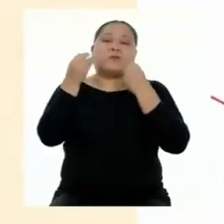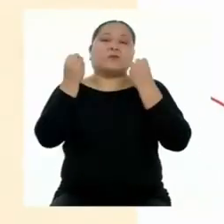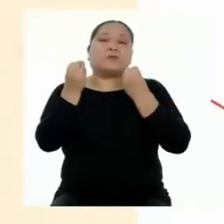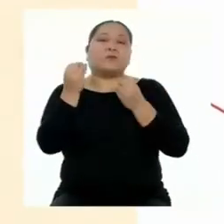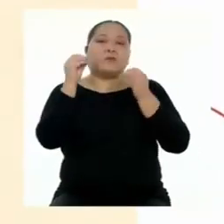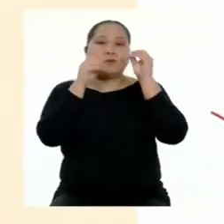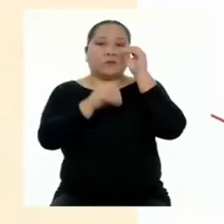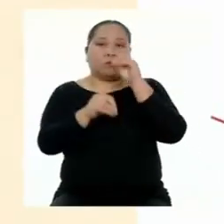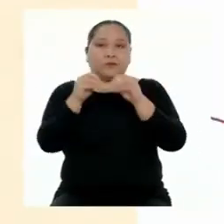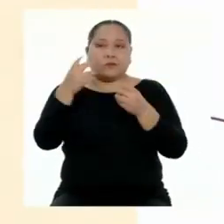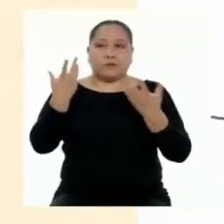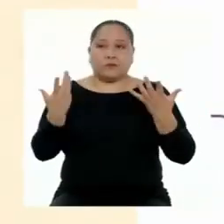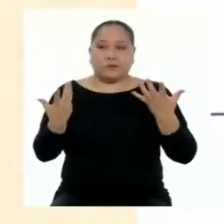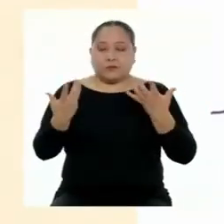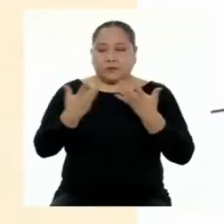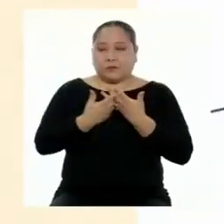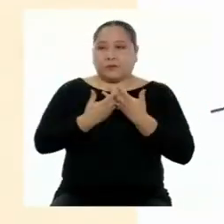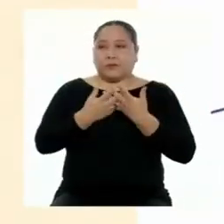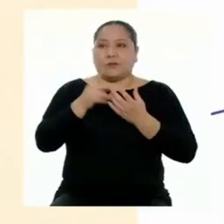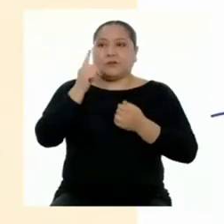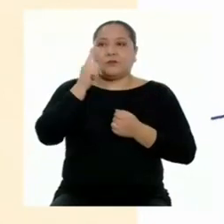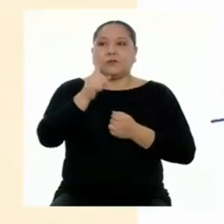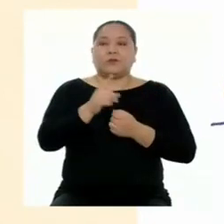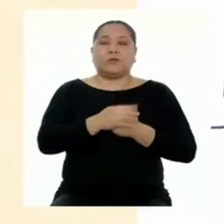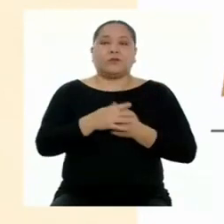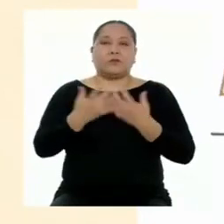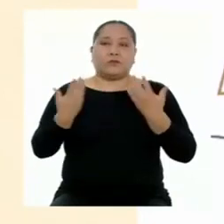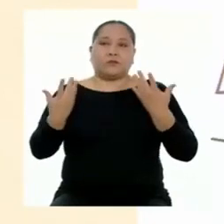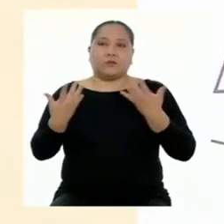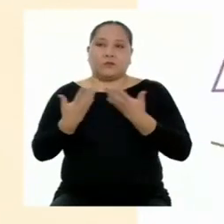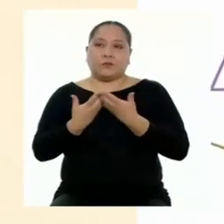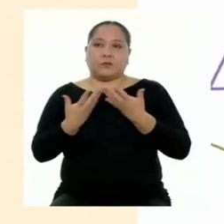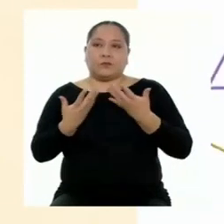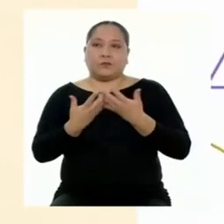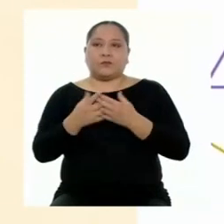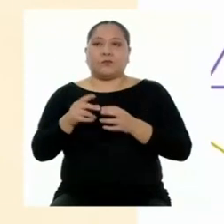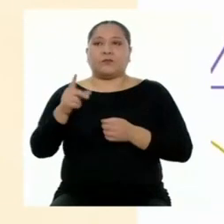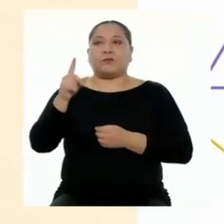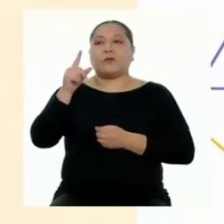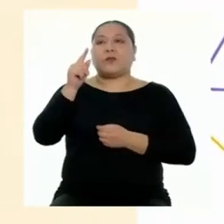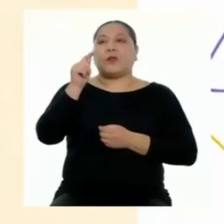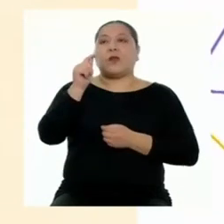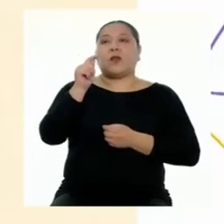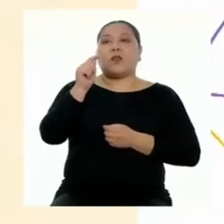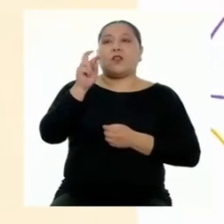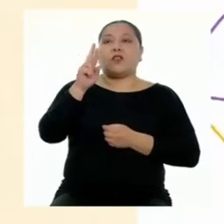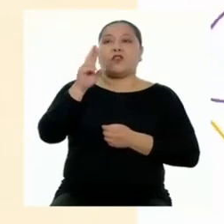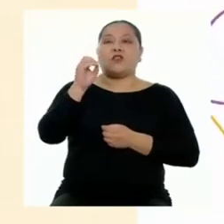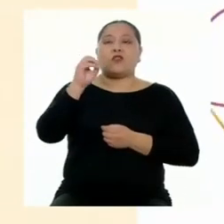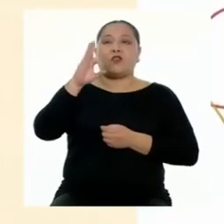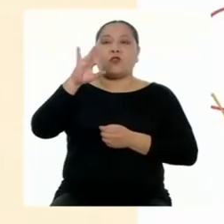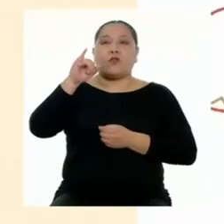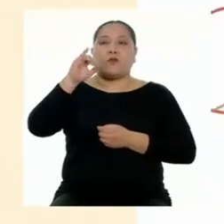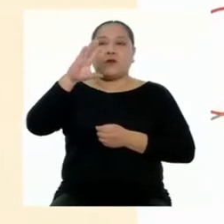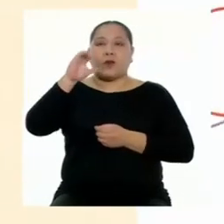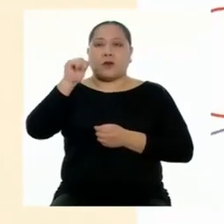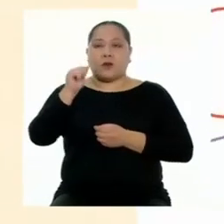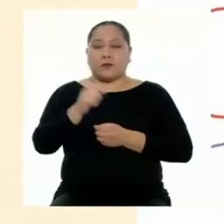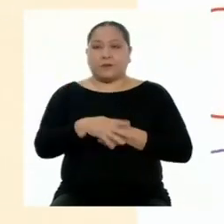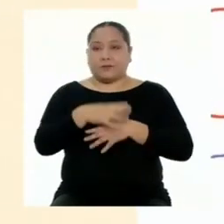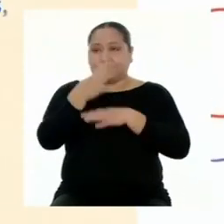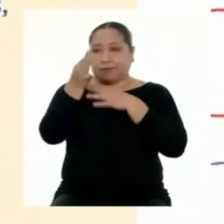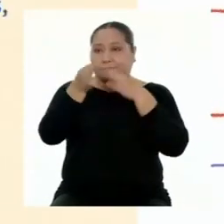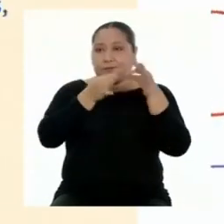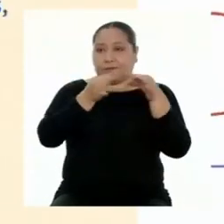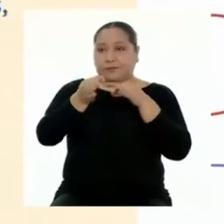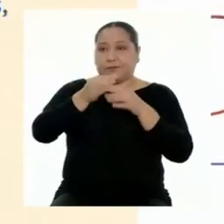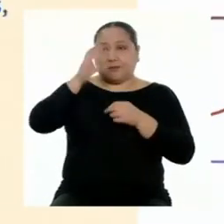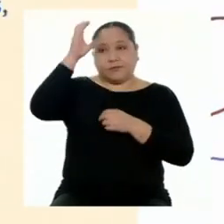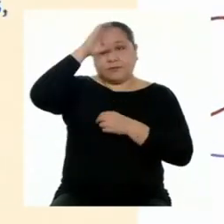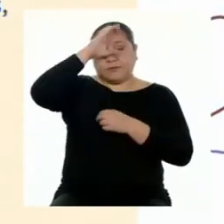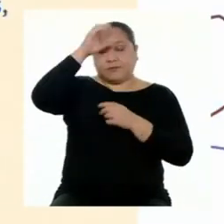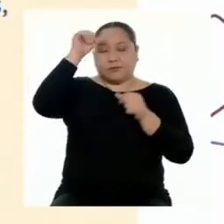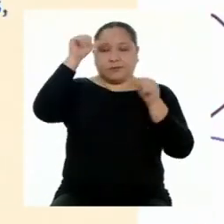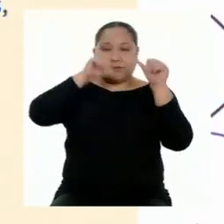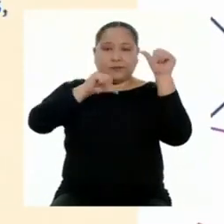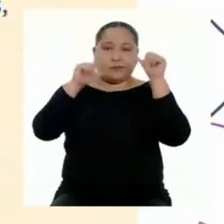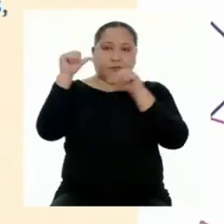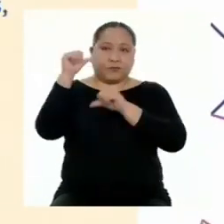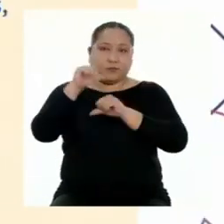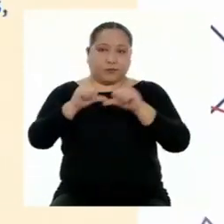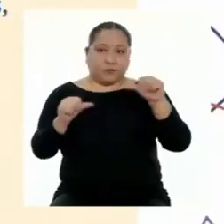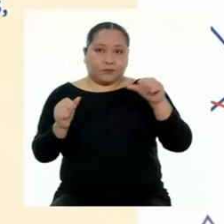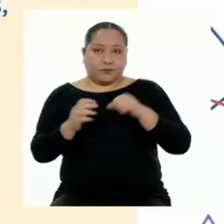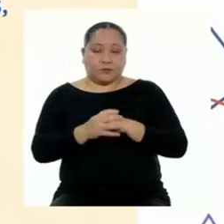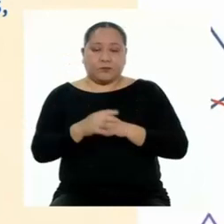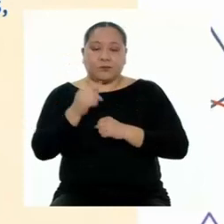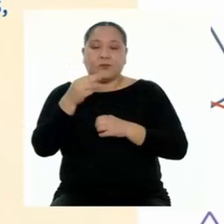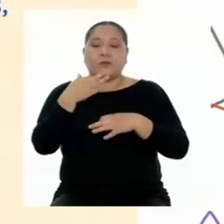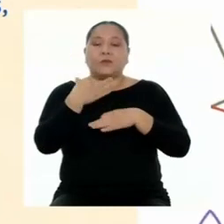se produce la relación en una red trófica. Explicarás sobre la base de conocimientos científicos que la